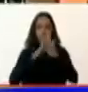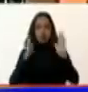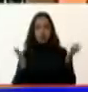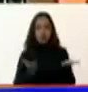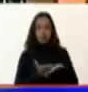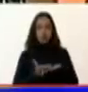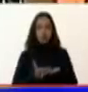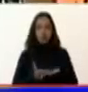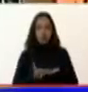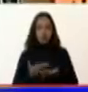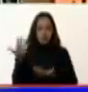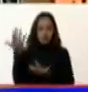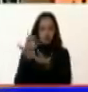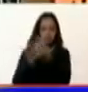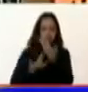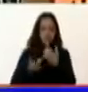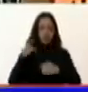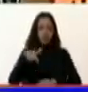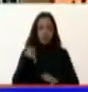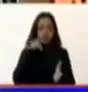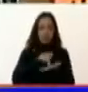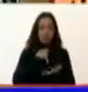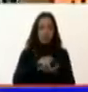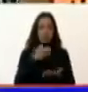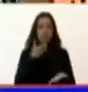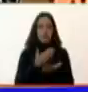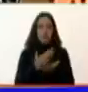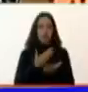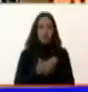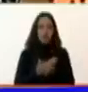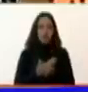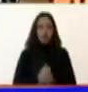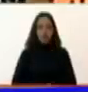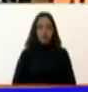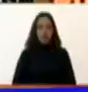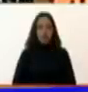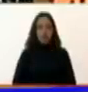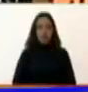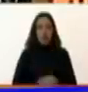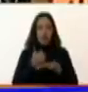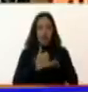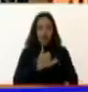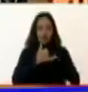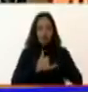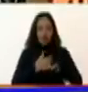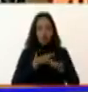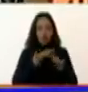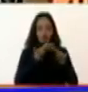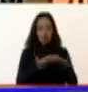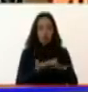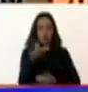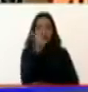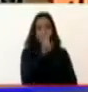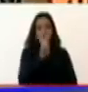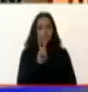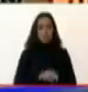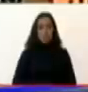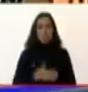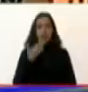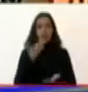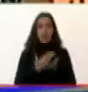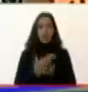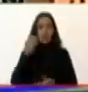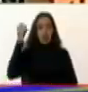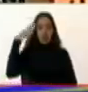se han dado cita aquí. Gracias a la hospitalidad y generosidad de Venezuela, gracias a la luz